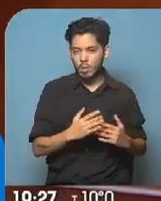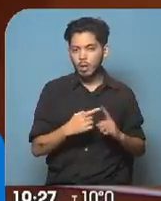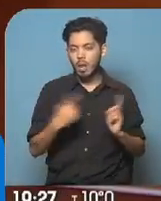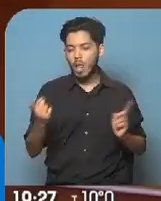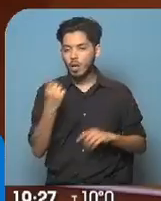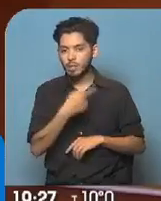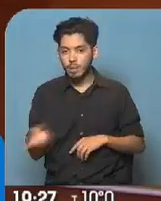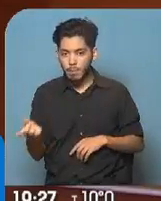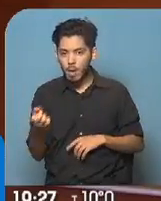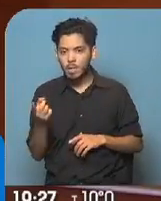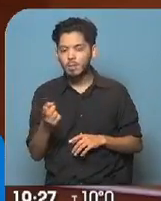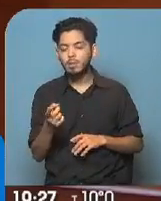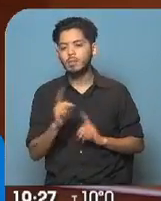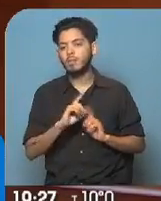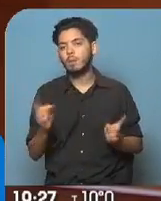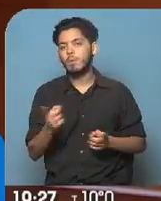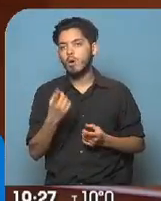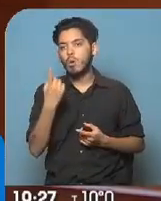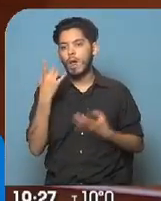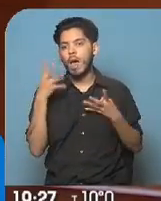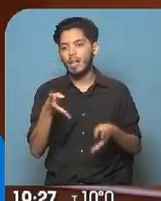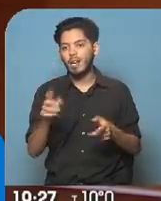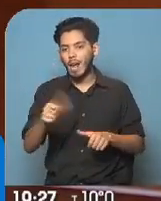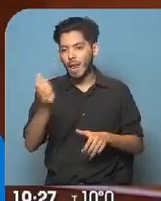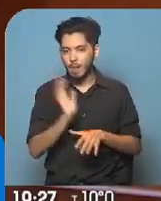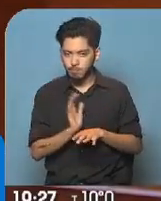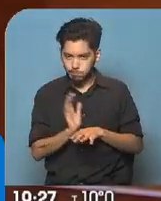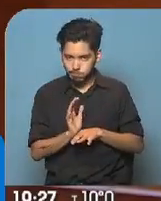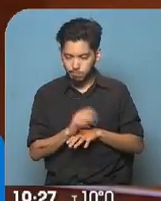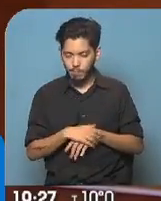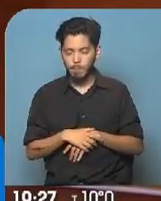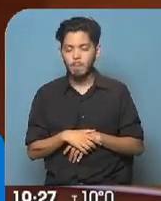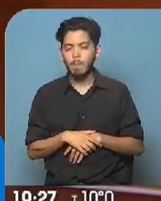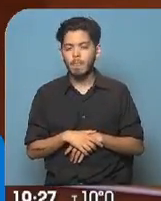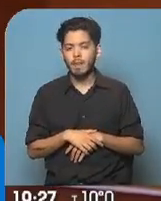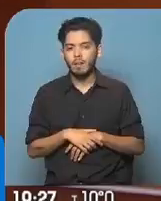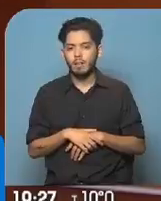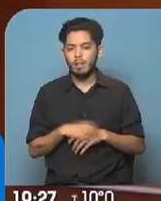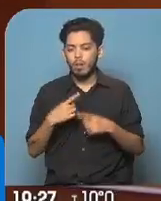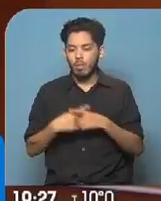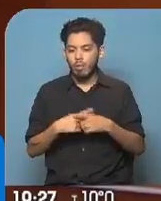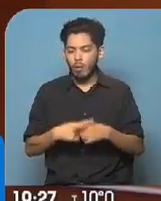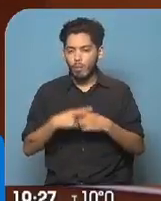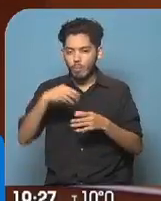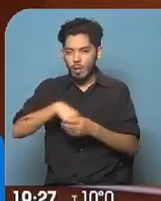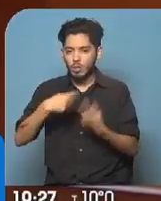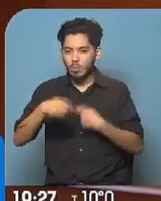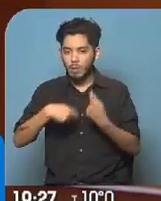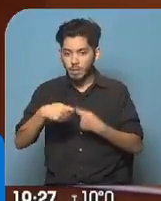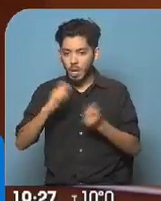es una guerra ganada esto me parece que él la ve disputa en el mercado cambiario es día a día